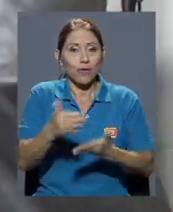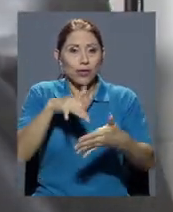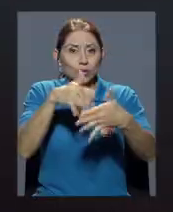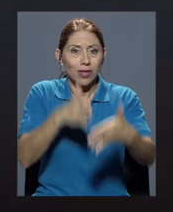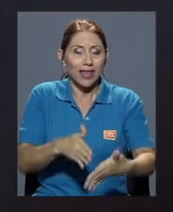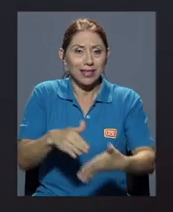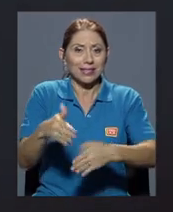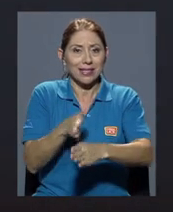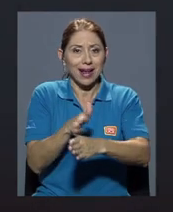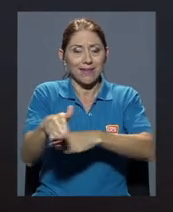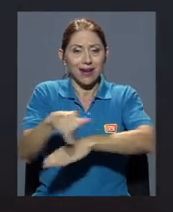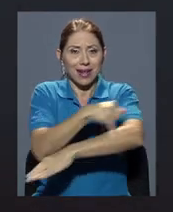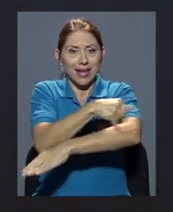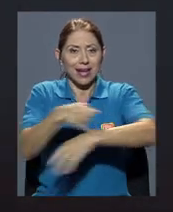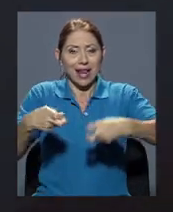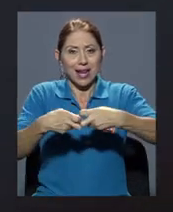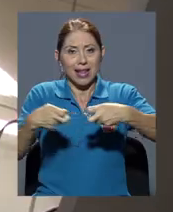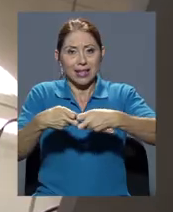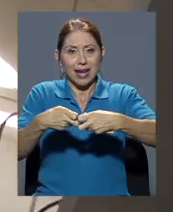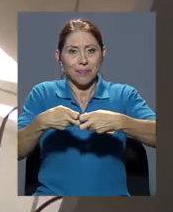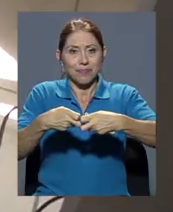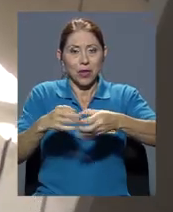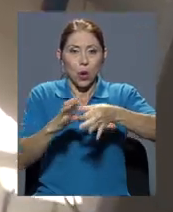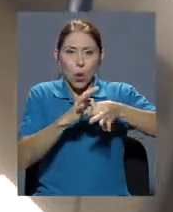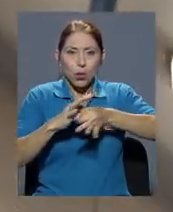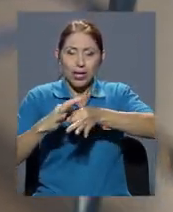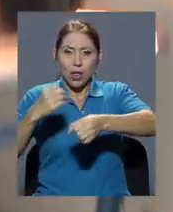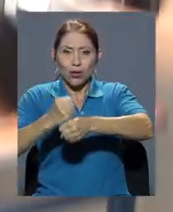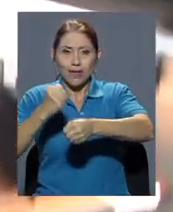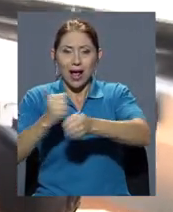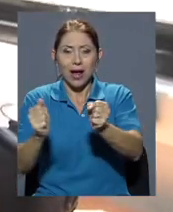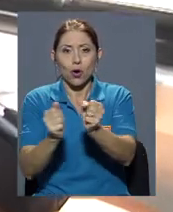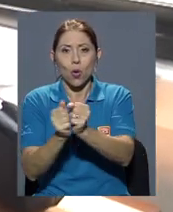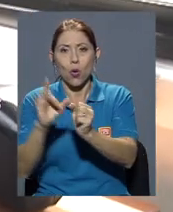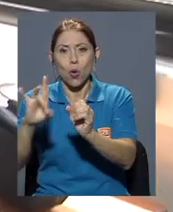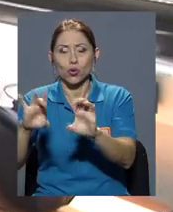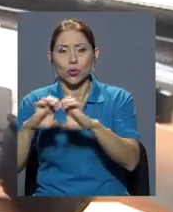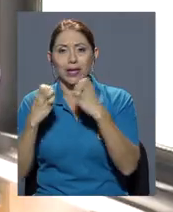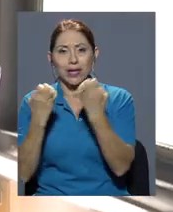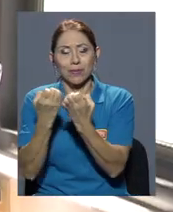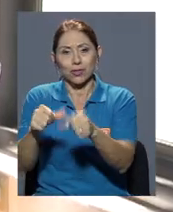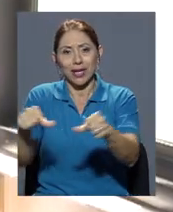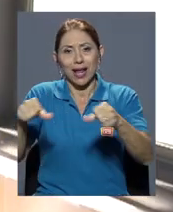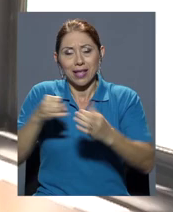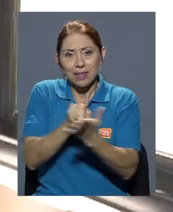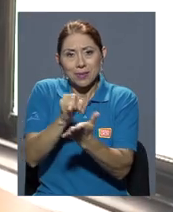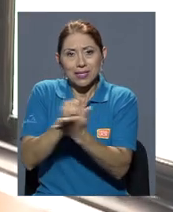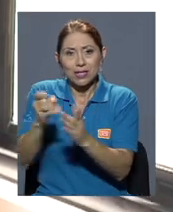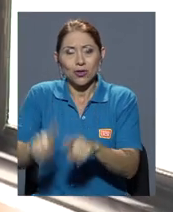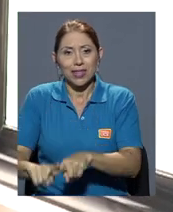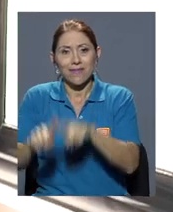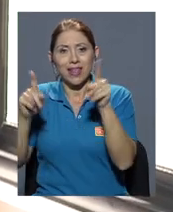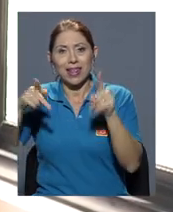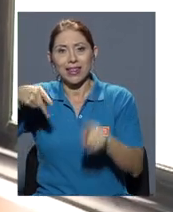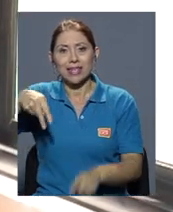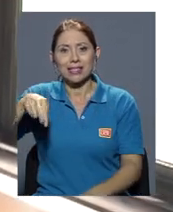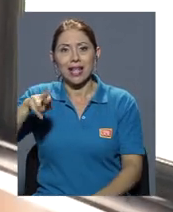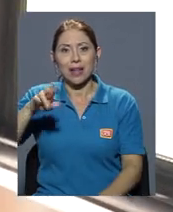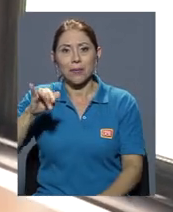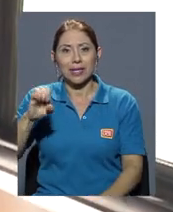de Ingeniería Eléctrica que trabajan coordinadamente con 8 equipos de trabajo en áreas de investigación diferentes del PrisLab de la